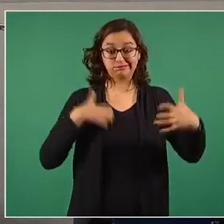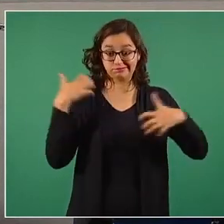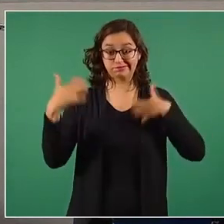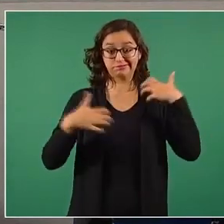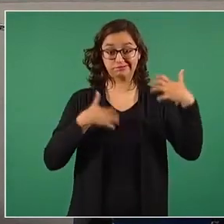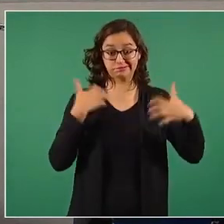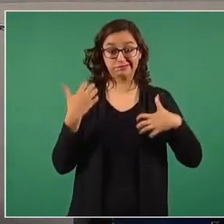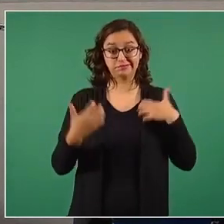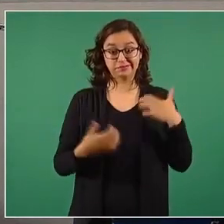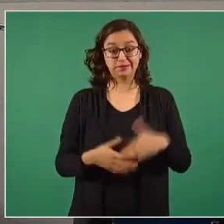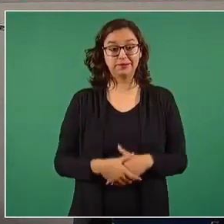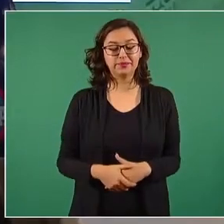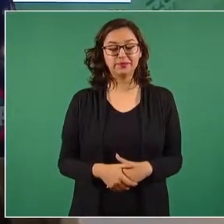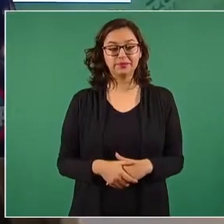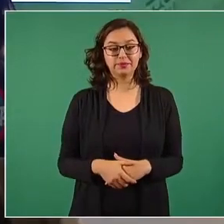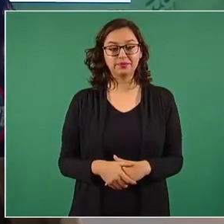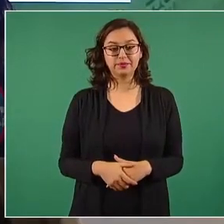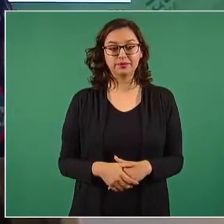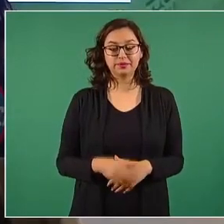Luego,